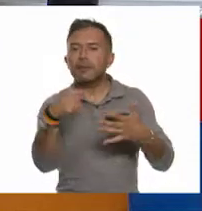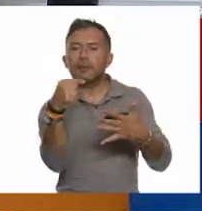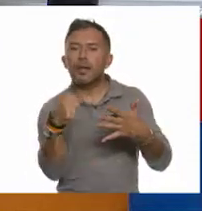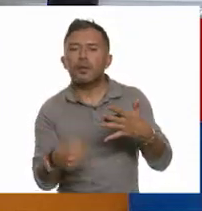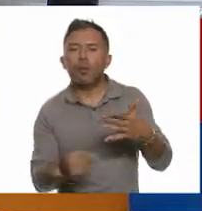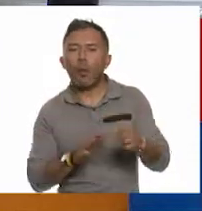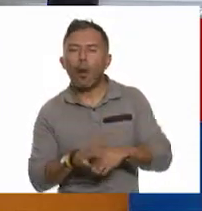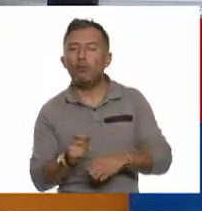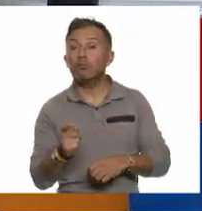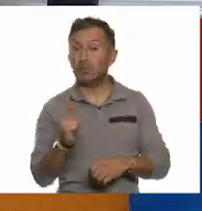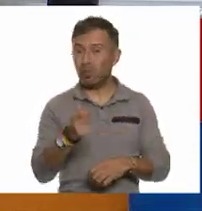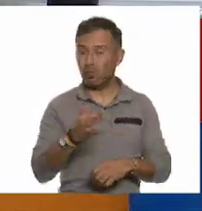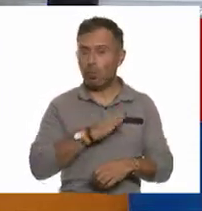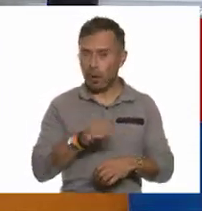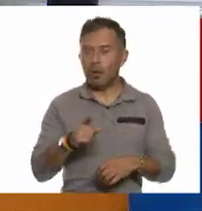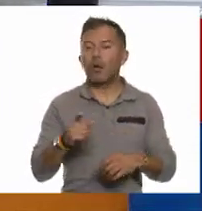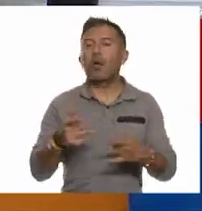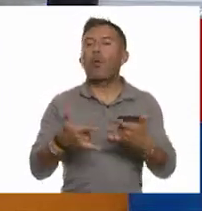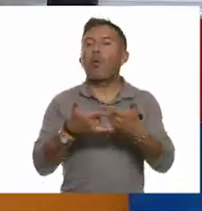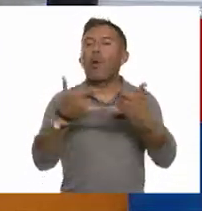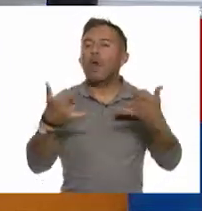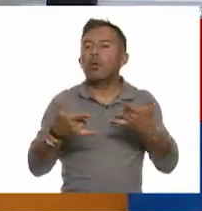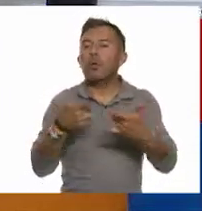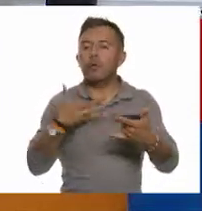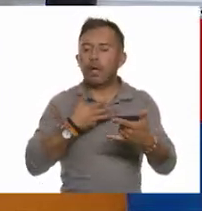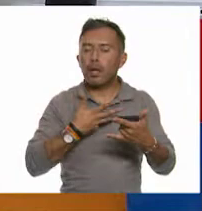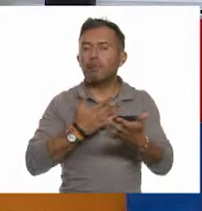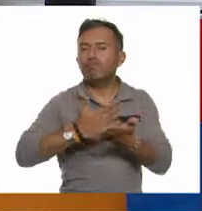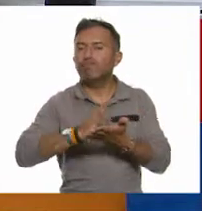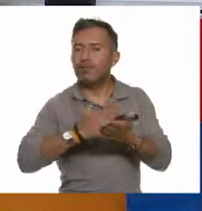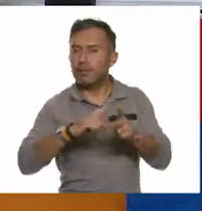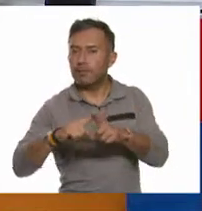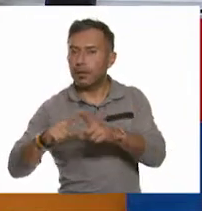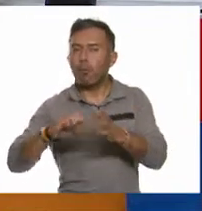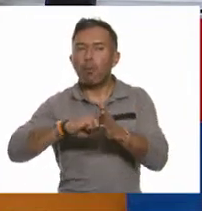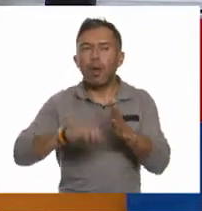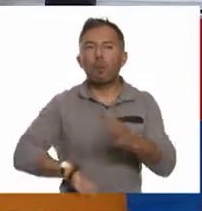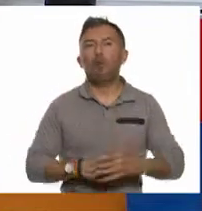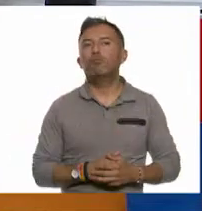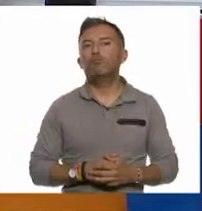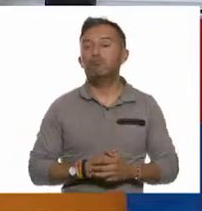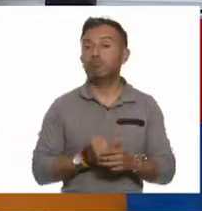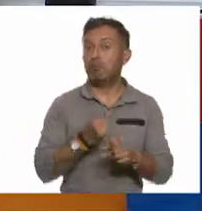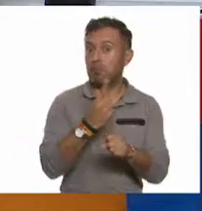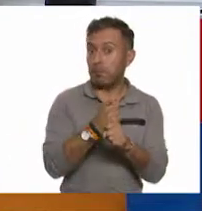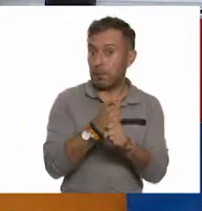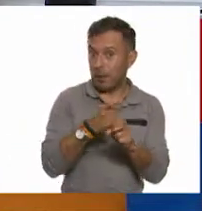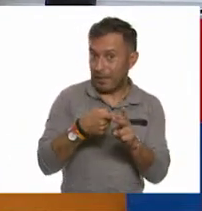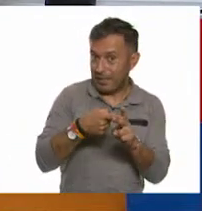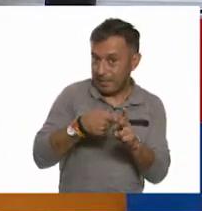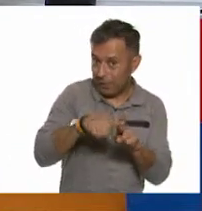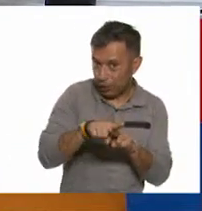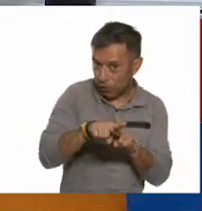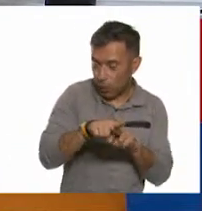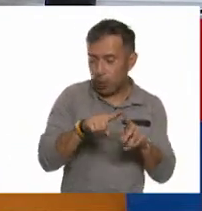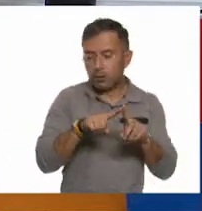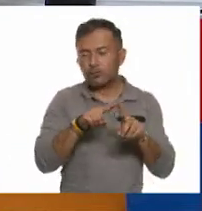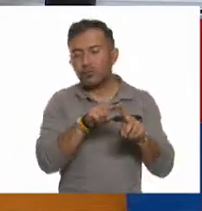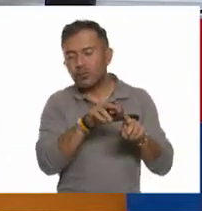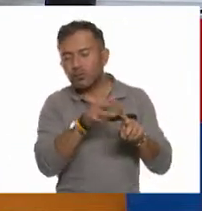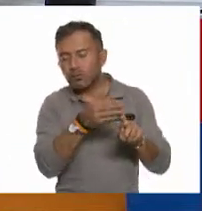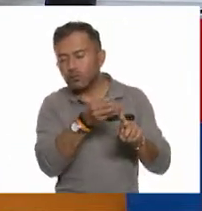las partes en las que se dividen los cuentos. Por ejemplo, un inicio, un nudo,